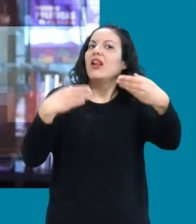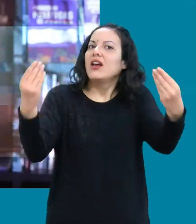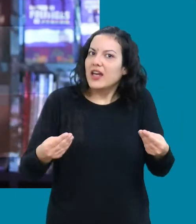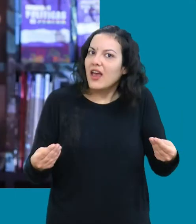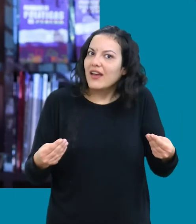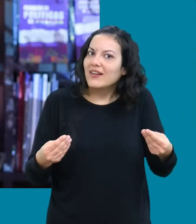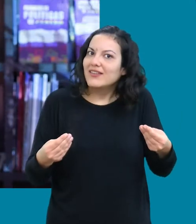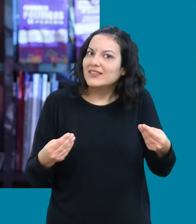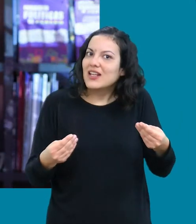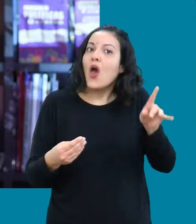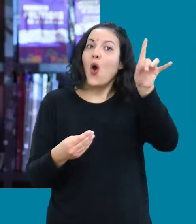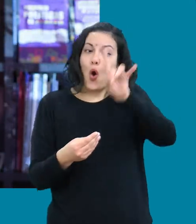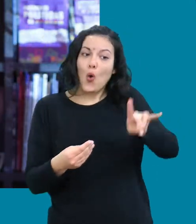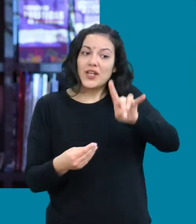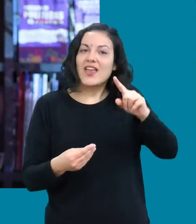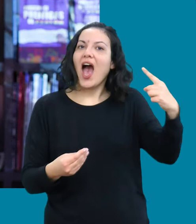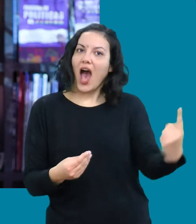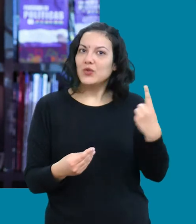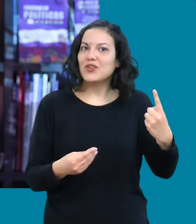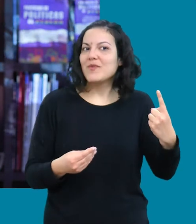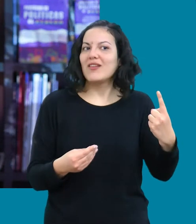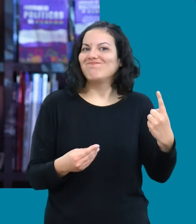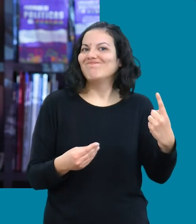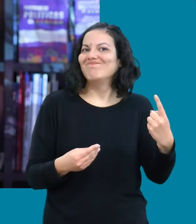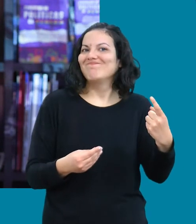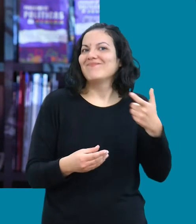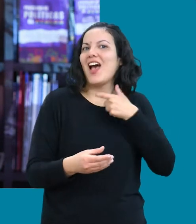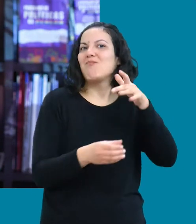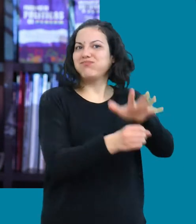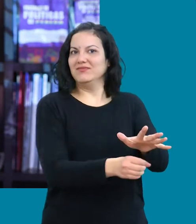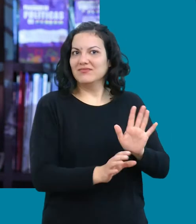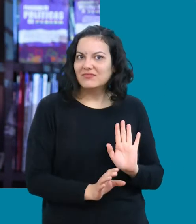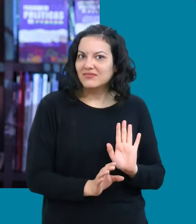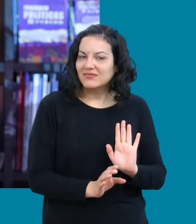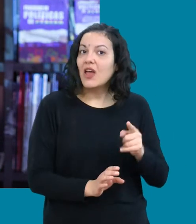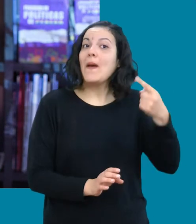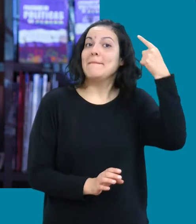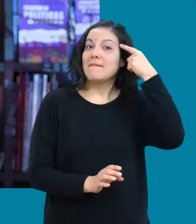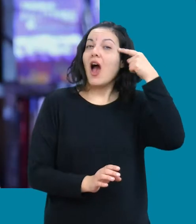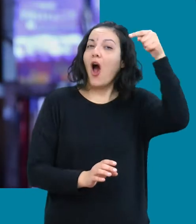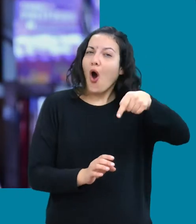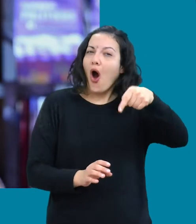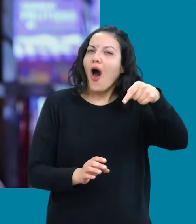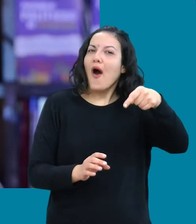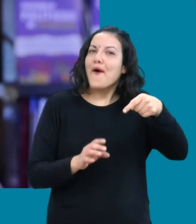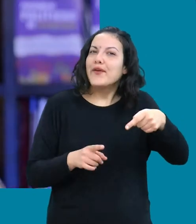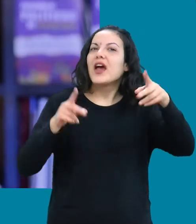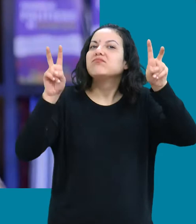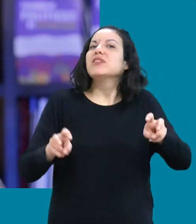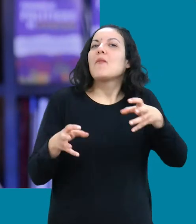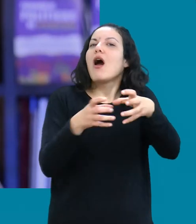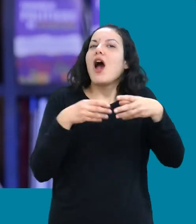de manera sistemática ponen en discusión el principio de autonomía de las universidades. Entonces, creo que lo que está en